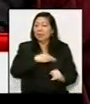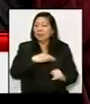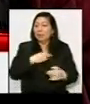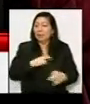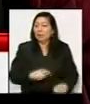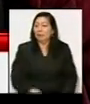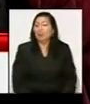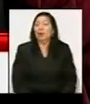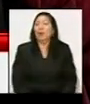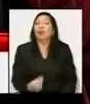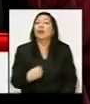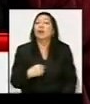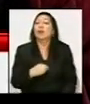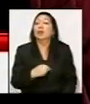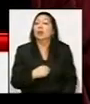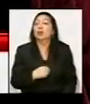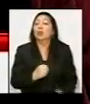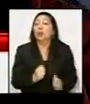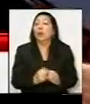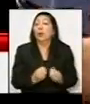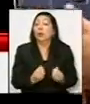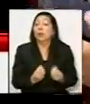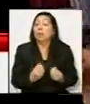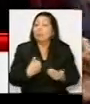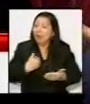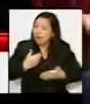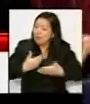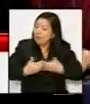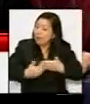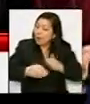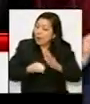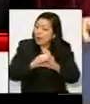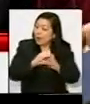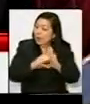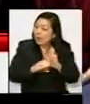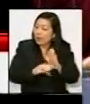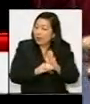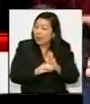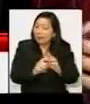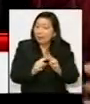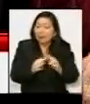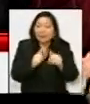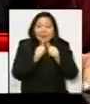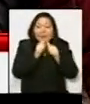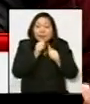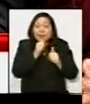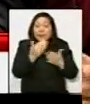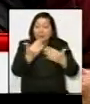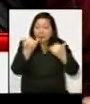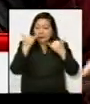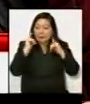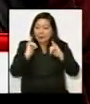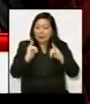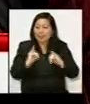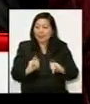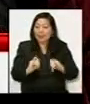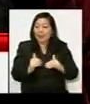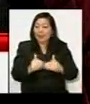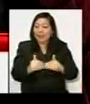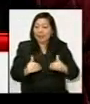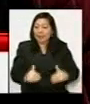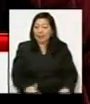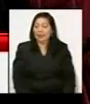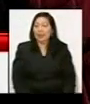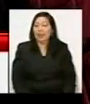público nosotros como ha sido la tradición constitucional reservemos lo que ahora es antes